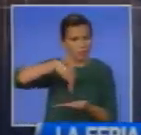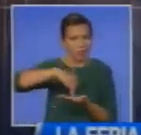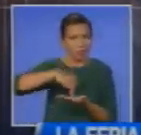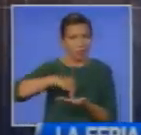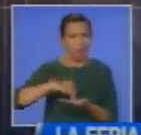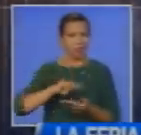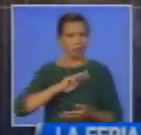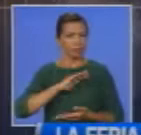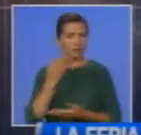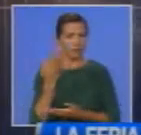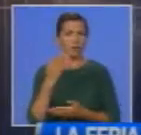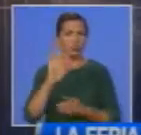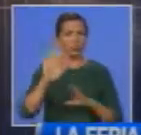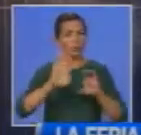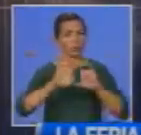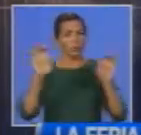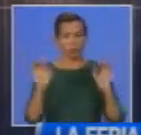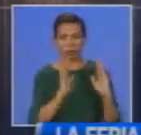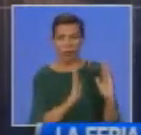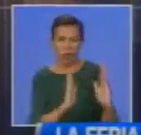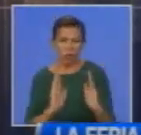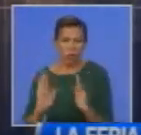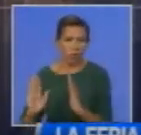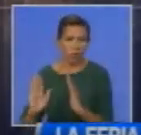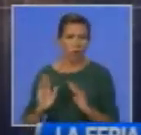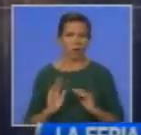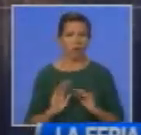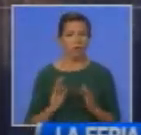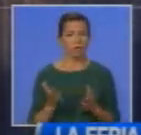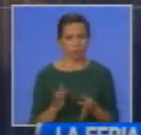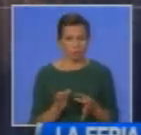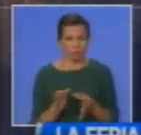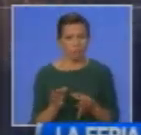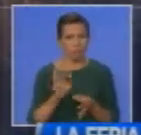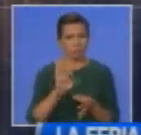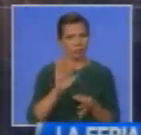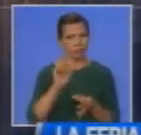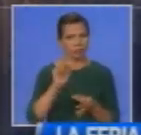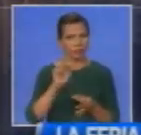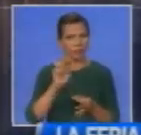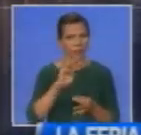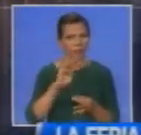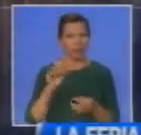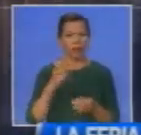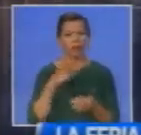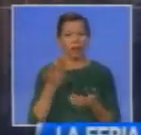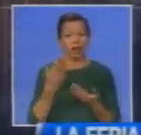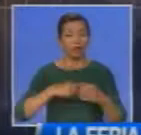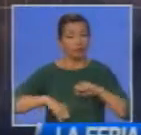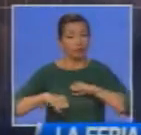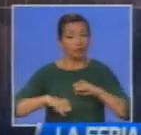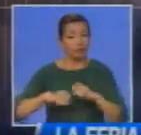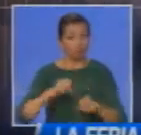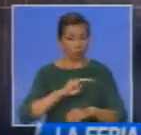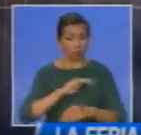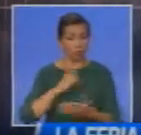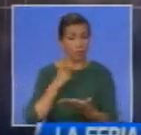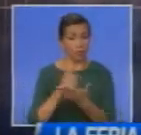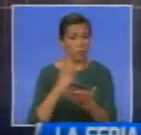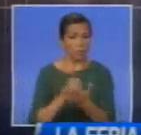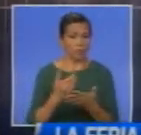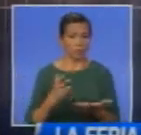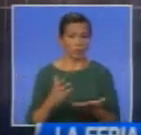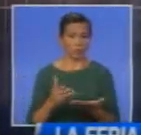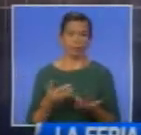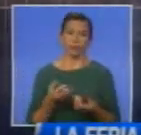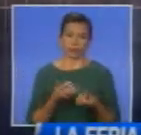la empresa organizadora de la feria, a realizarse en la parroquia de Tambillo, no habría obtenido aún los permisos municipales. Por esta razón,